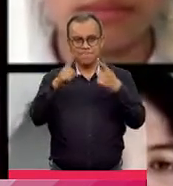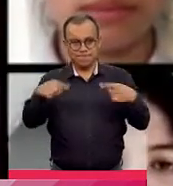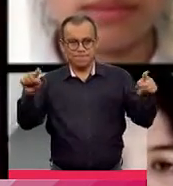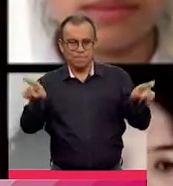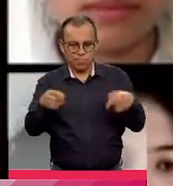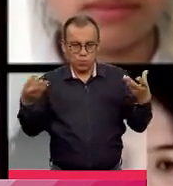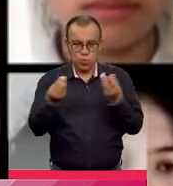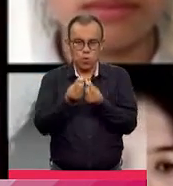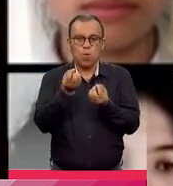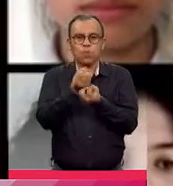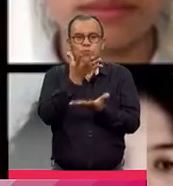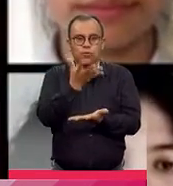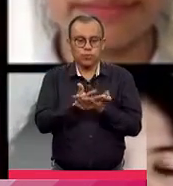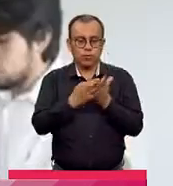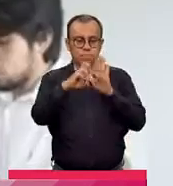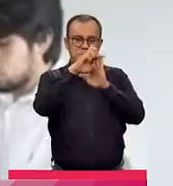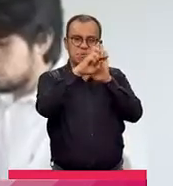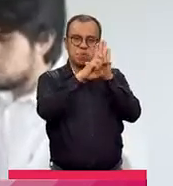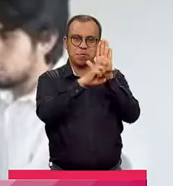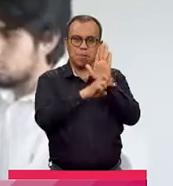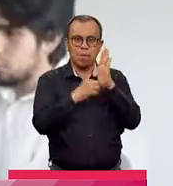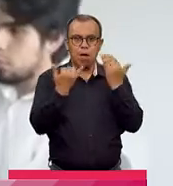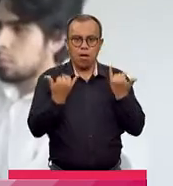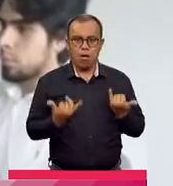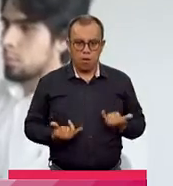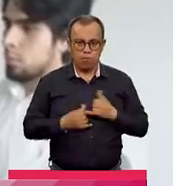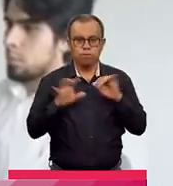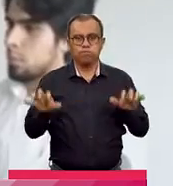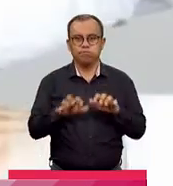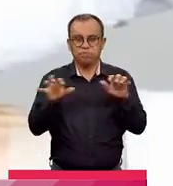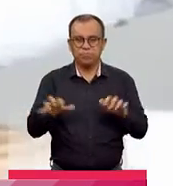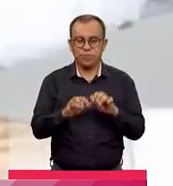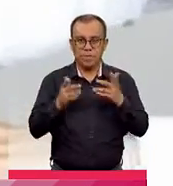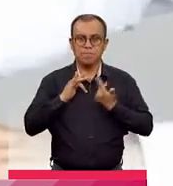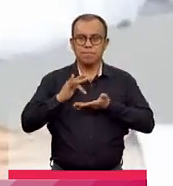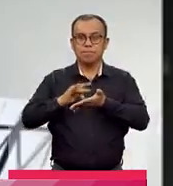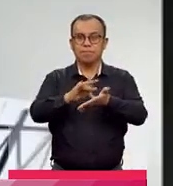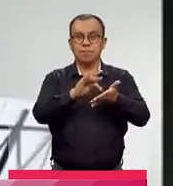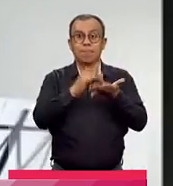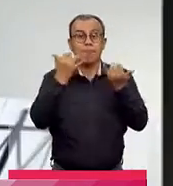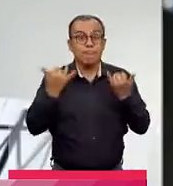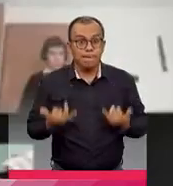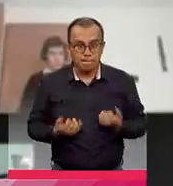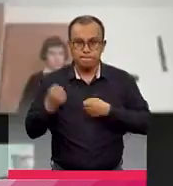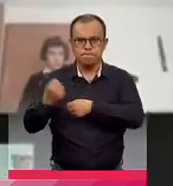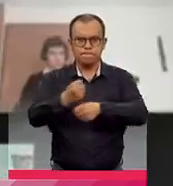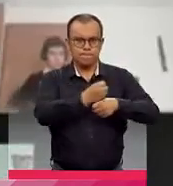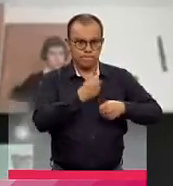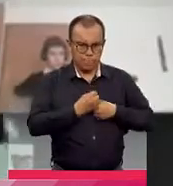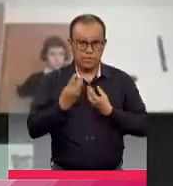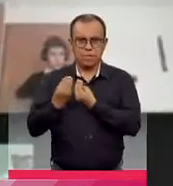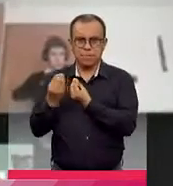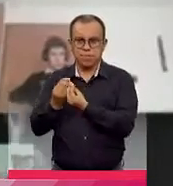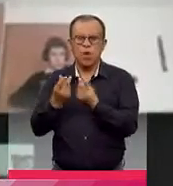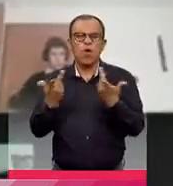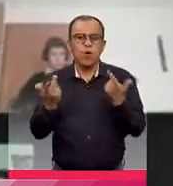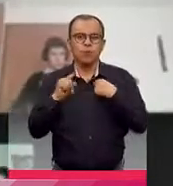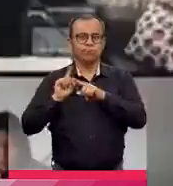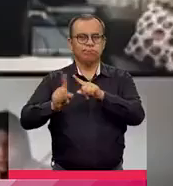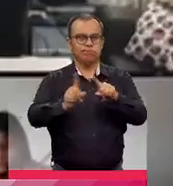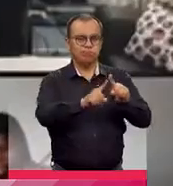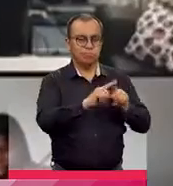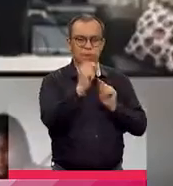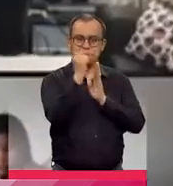se encuentra estructurando los protocolos de bioseguridad para iniciar sus clases presenciales. En la misma labor se encuentra la Orquesta Filarmónica, que cuenta con